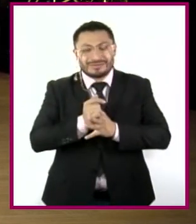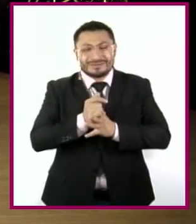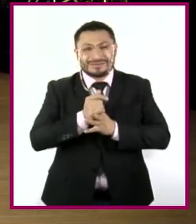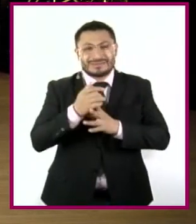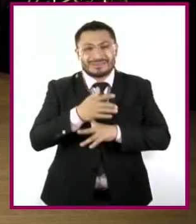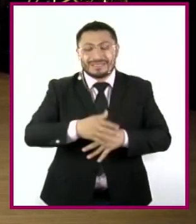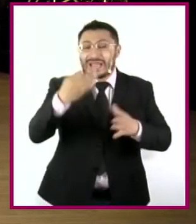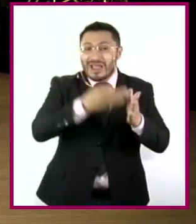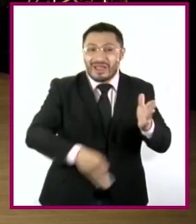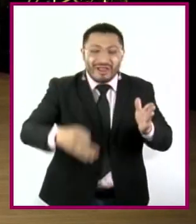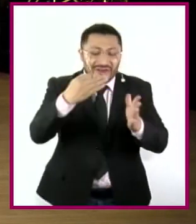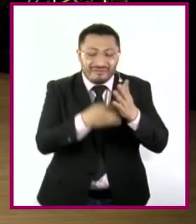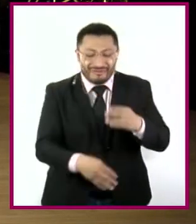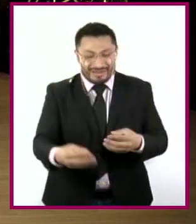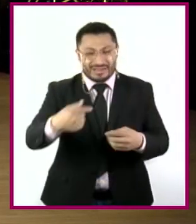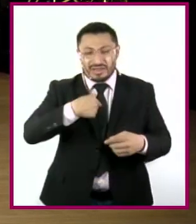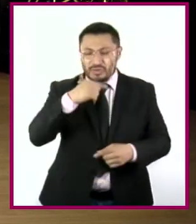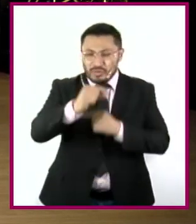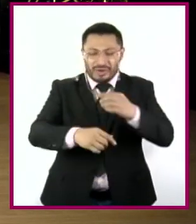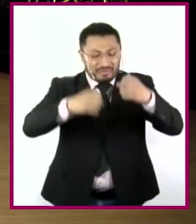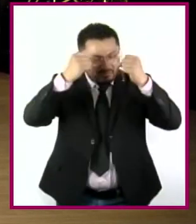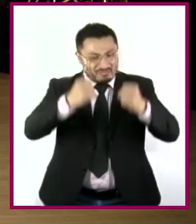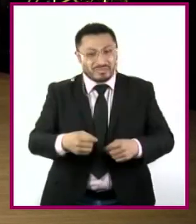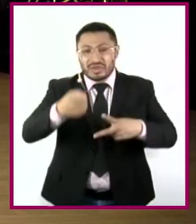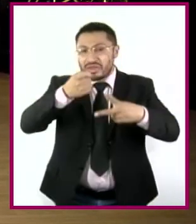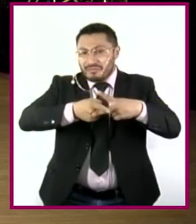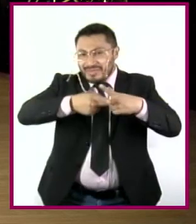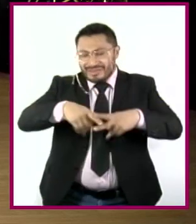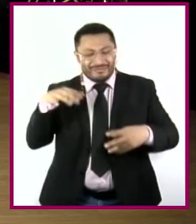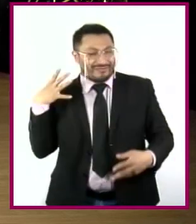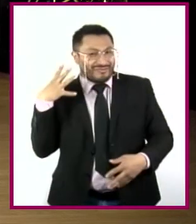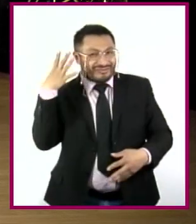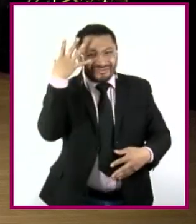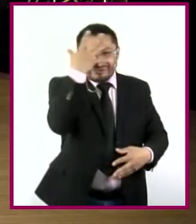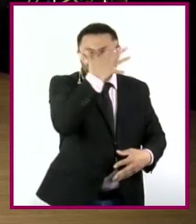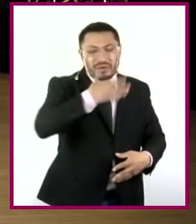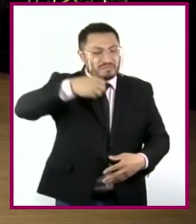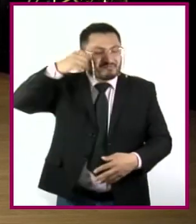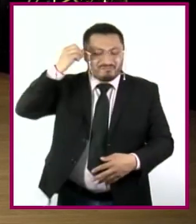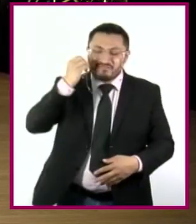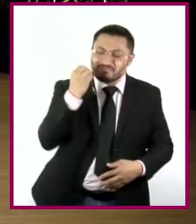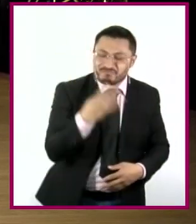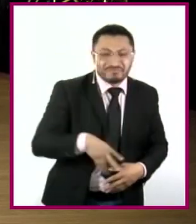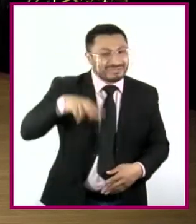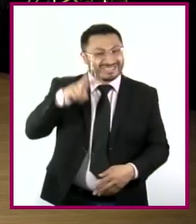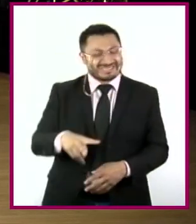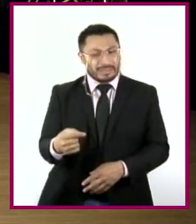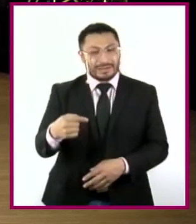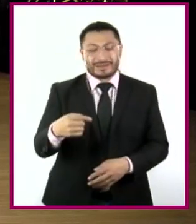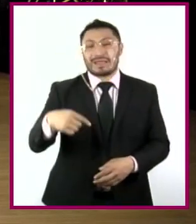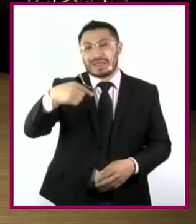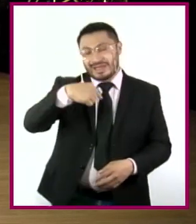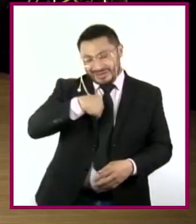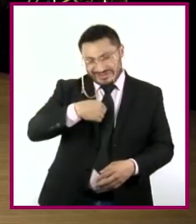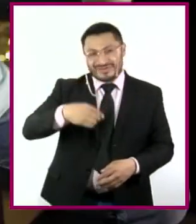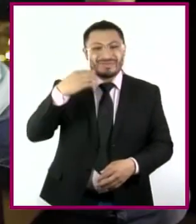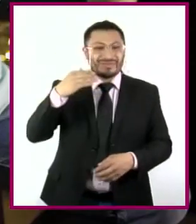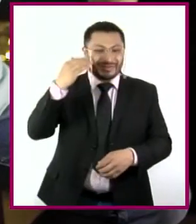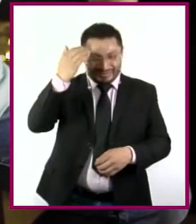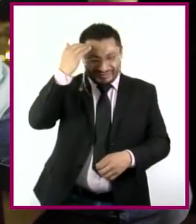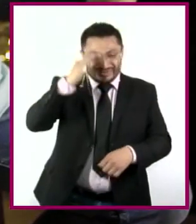falta, cada vez me convenzo más de que las matemáticas son fascinantes, ¿eh? Creo que a partir de hoy ya no veré el mundo de la misma